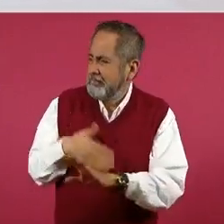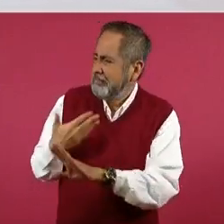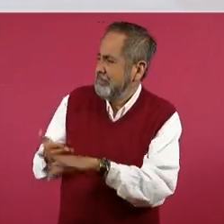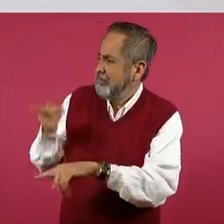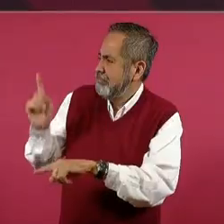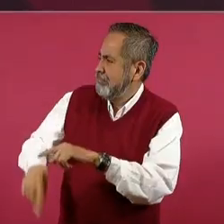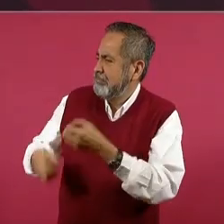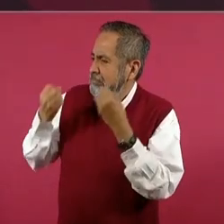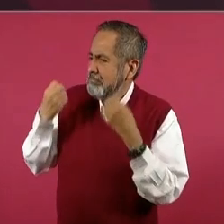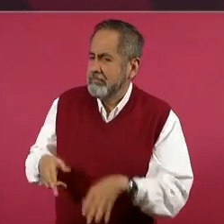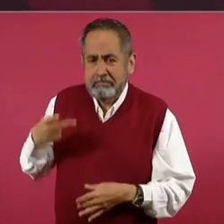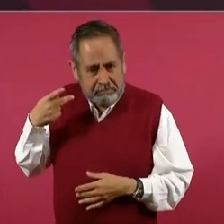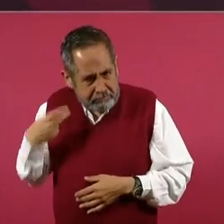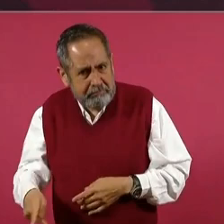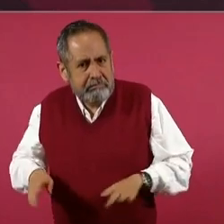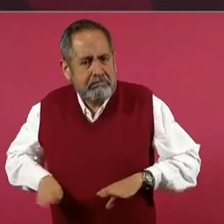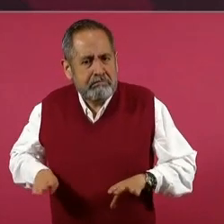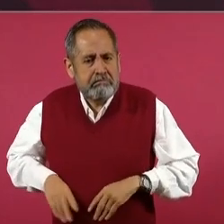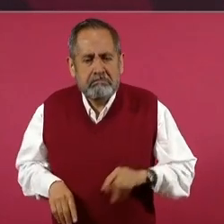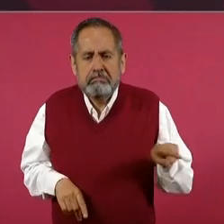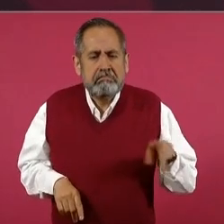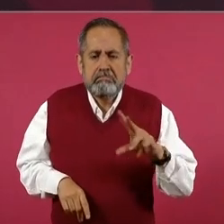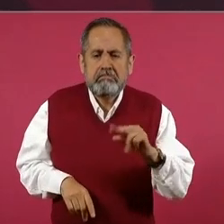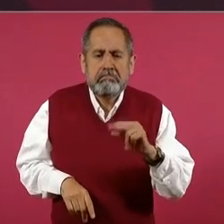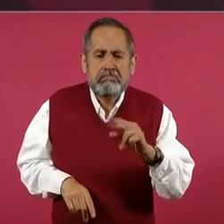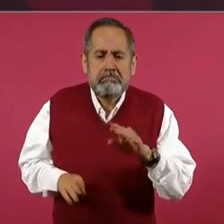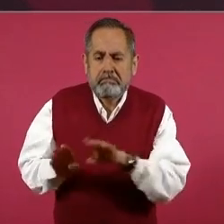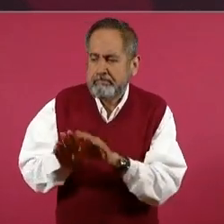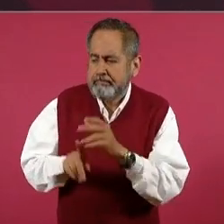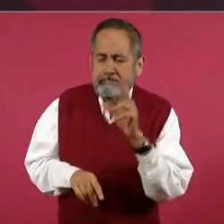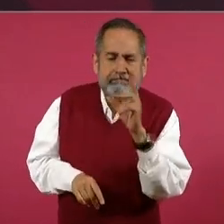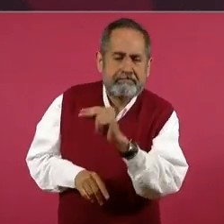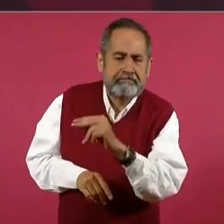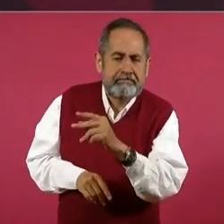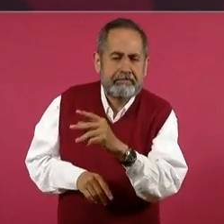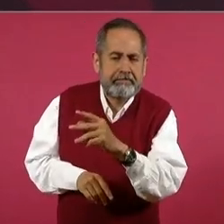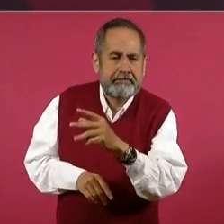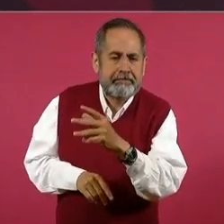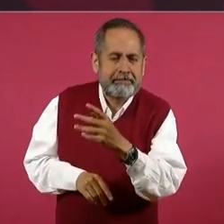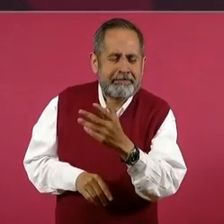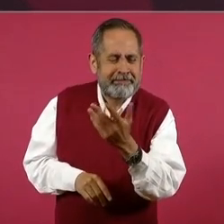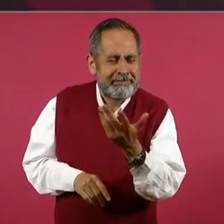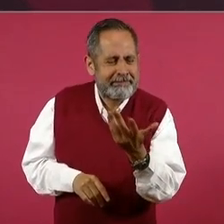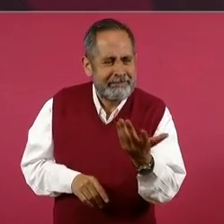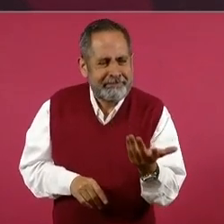en contra del interés nacional. Incluso